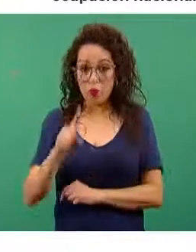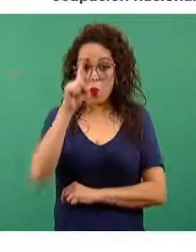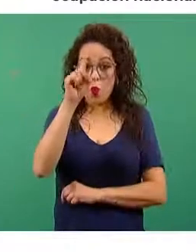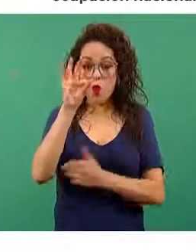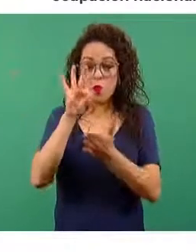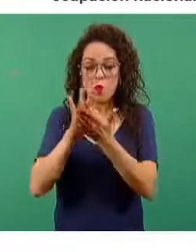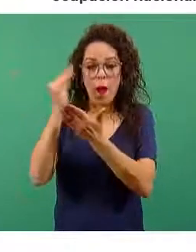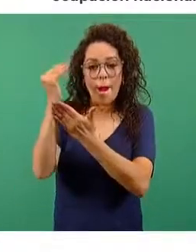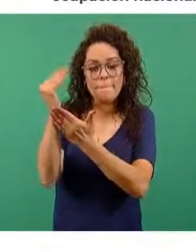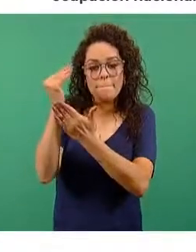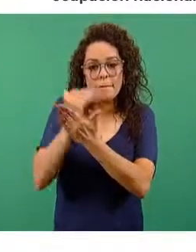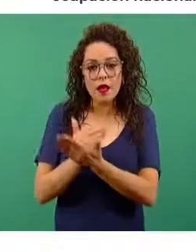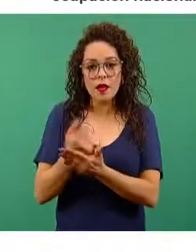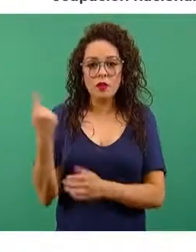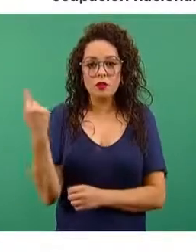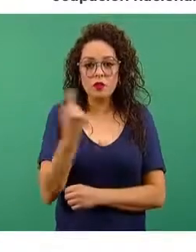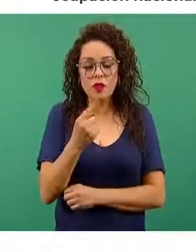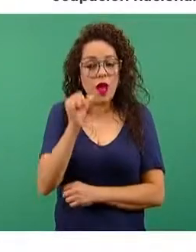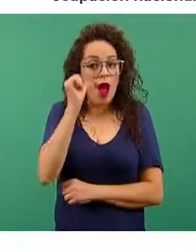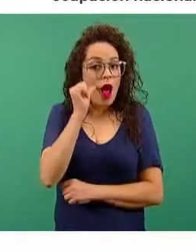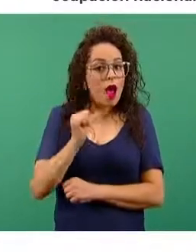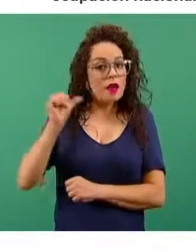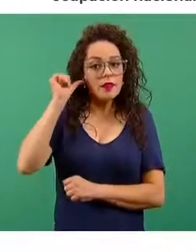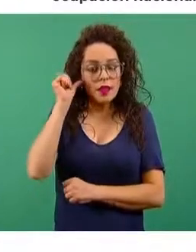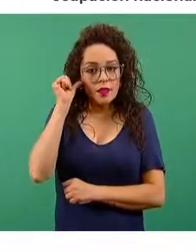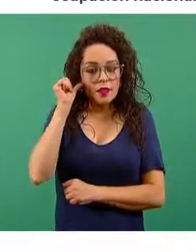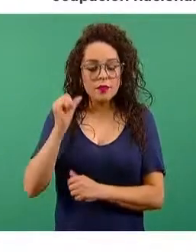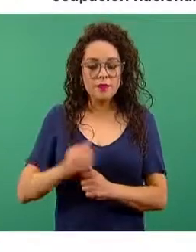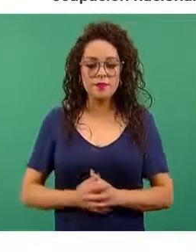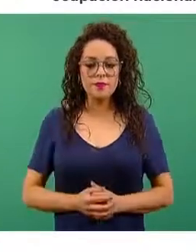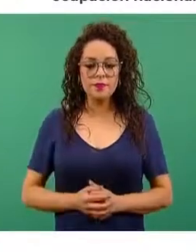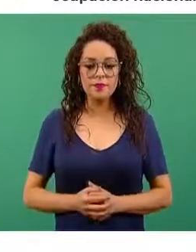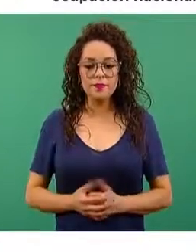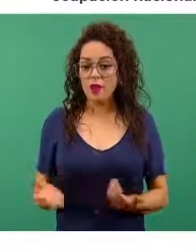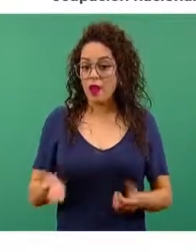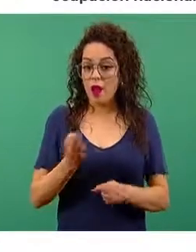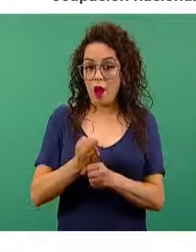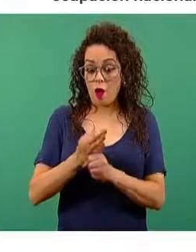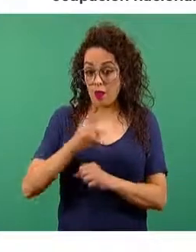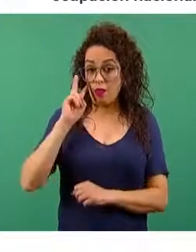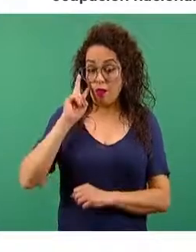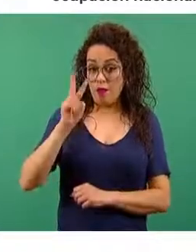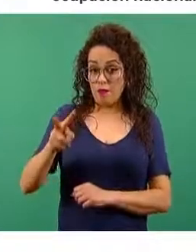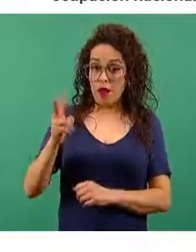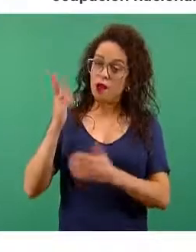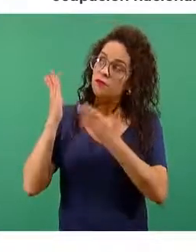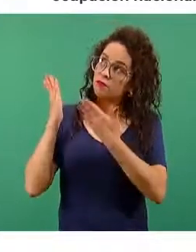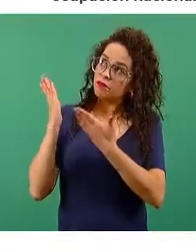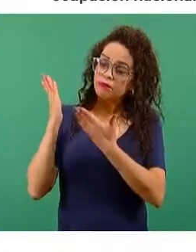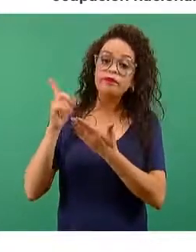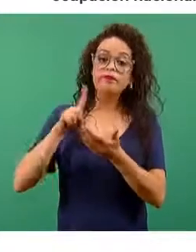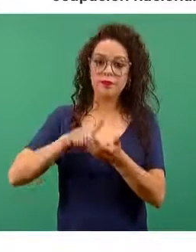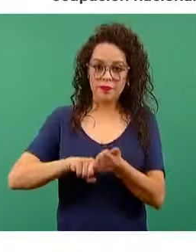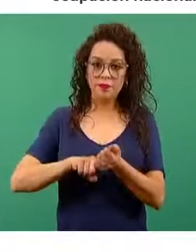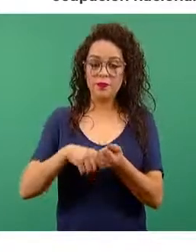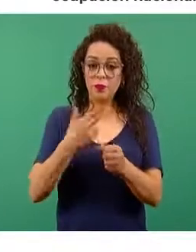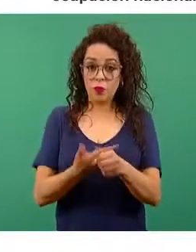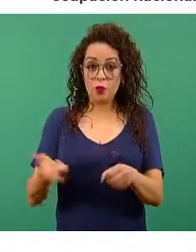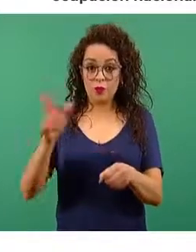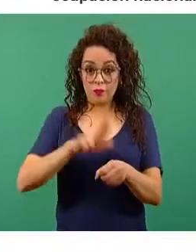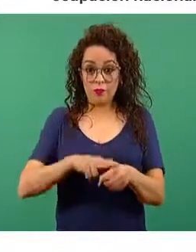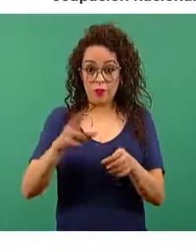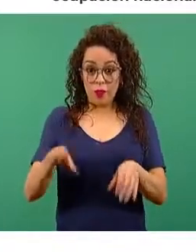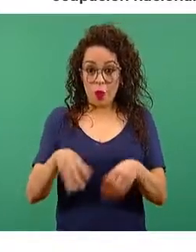menos que lo que se observó el día de ayer. Ya estamos observando niveles de ocupación